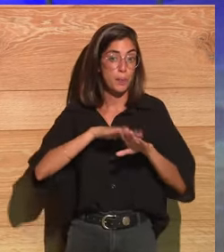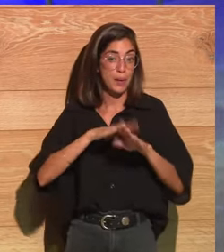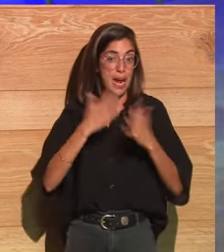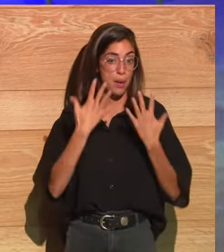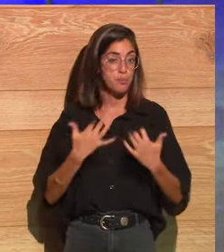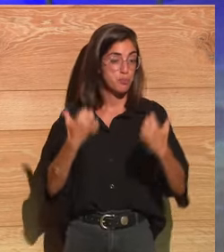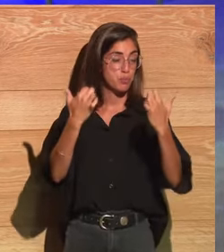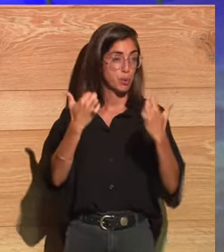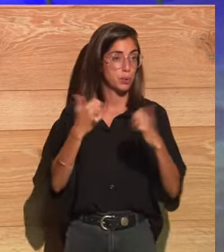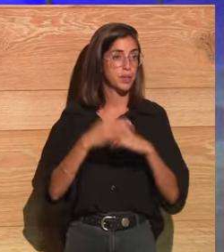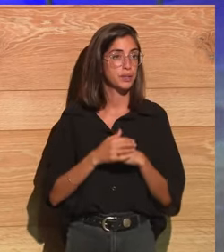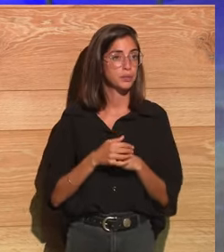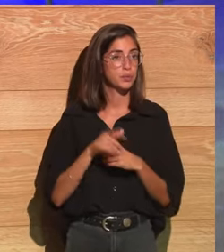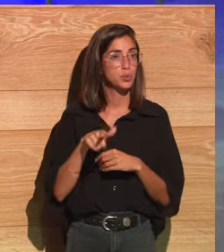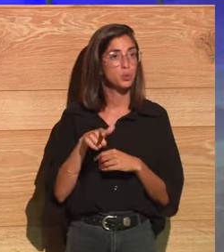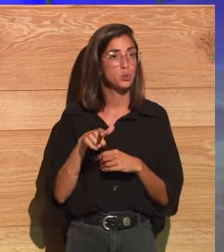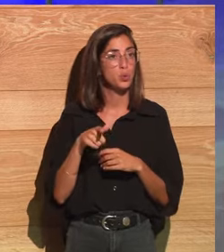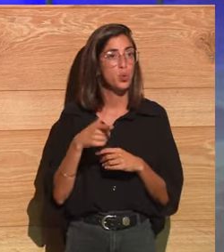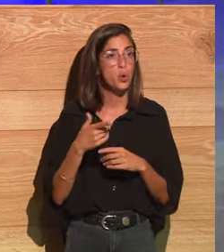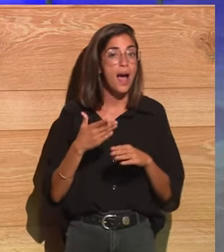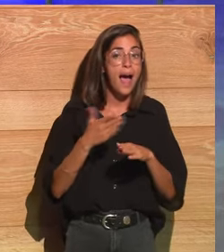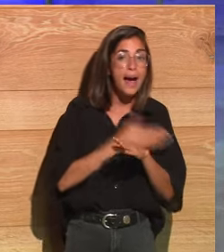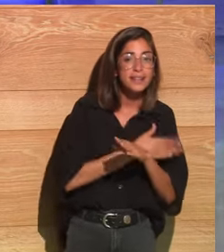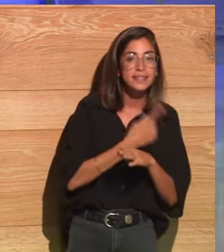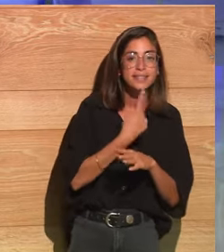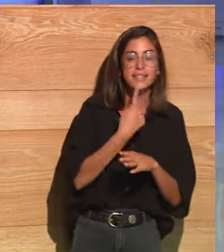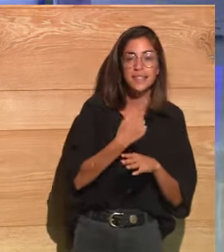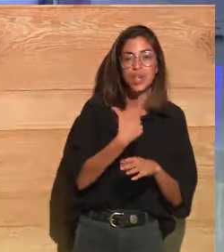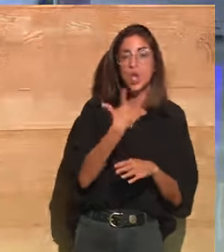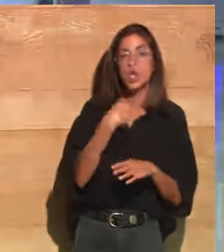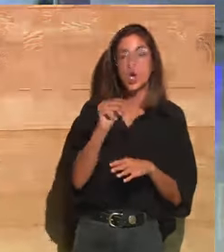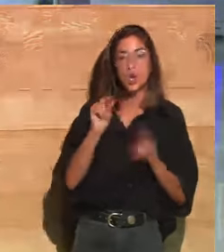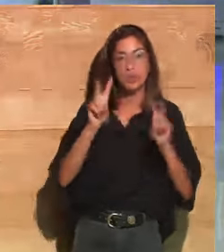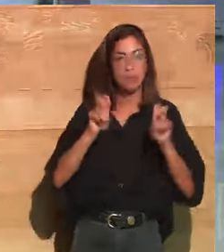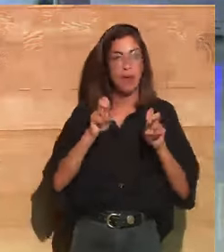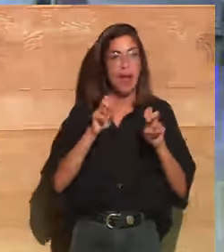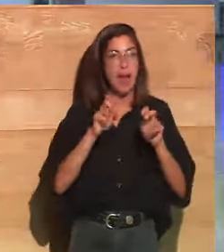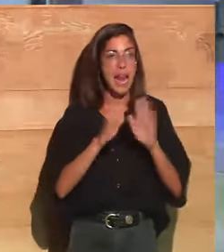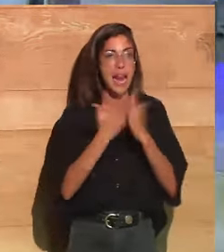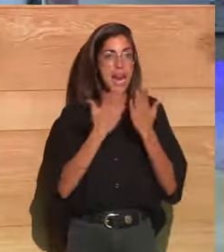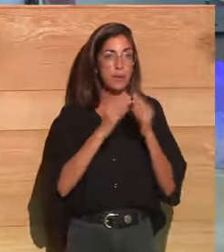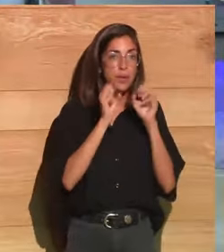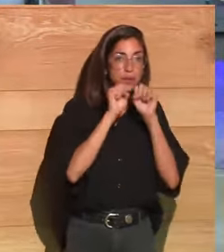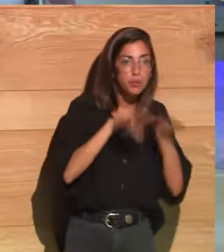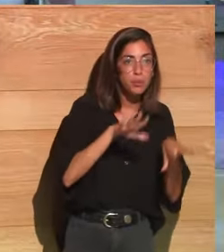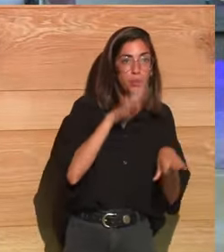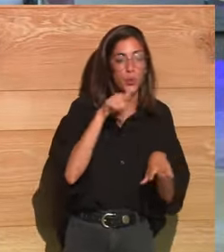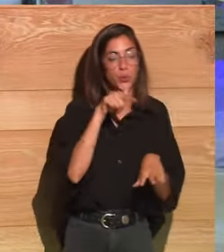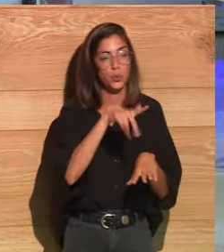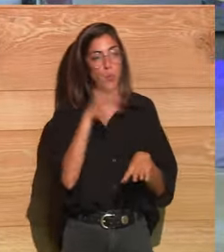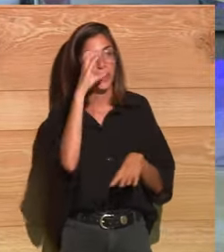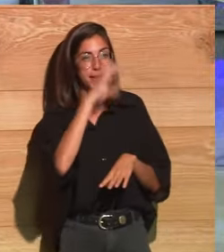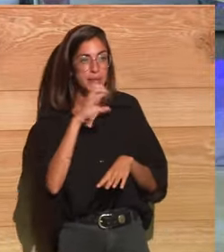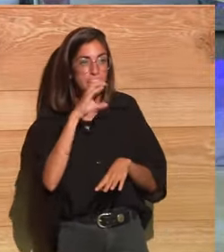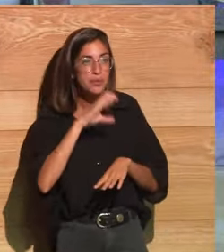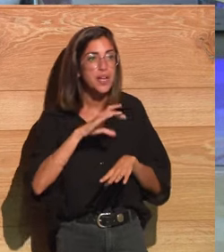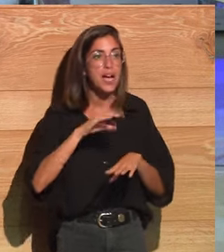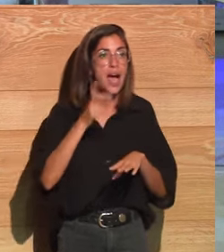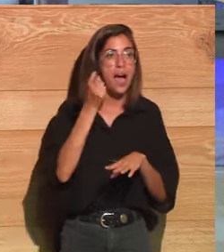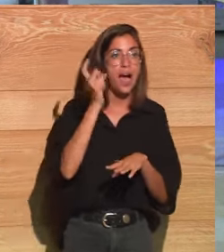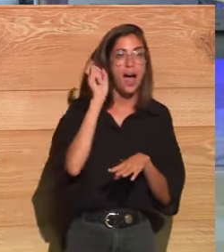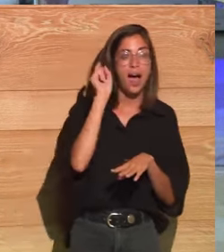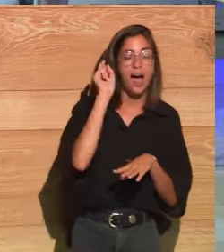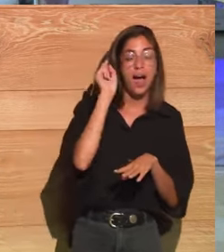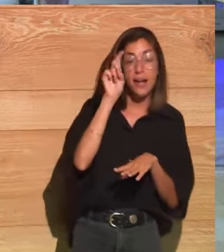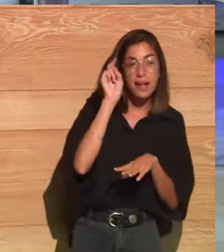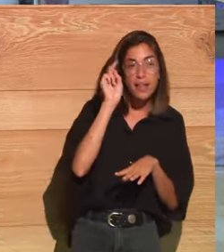público. ¿Cuántas veces has dicho que no antes a un libro de divulgación? Porque eres una científica, una académica con prestigio, con carrera,